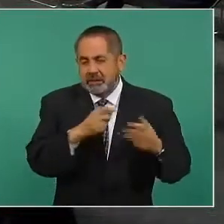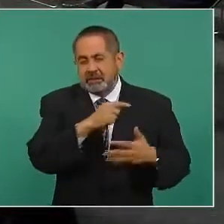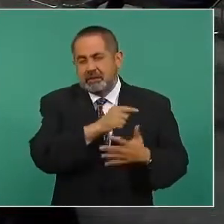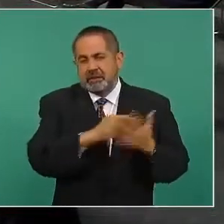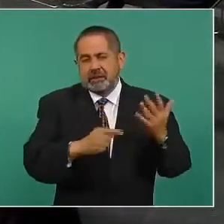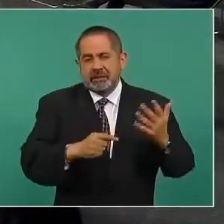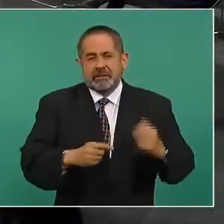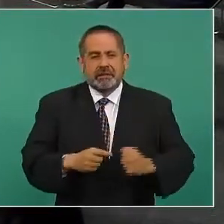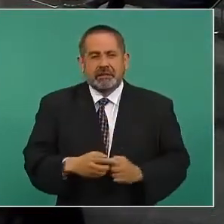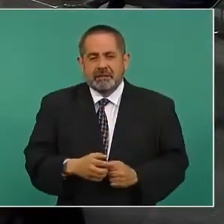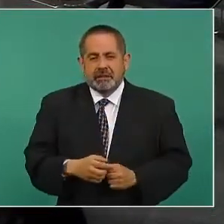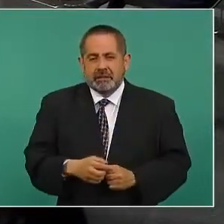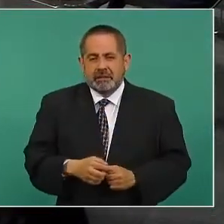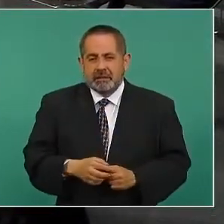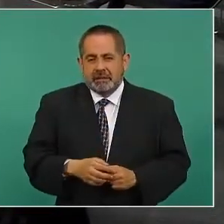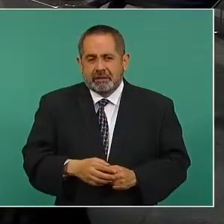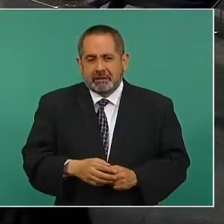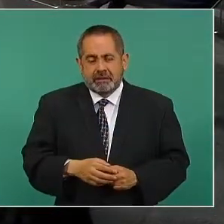tanta